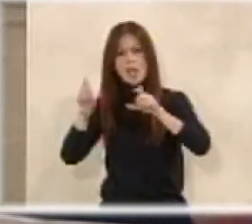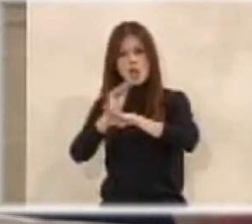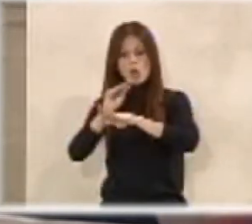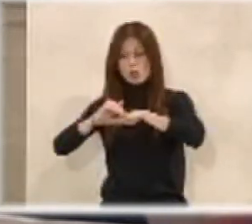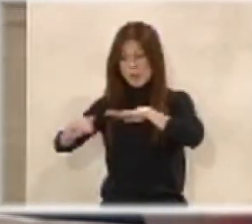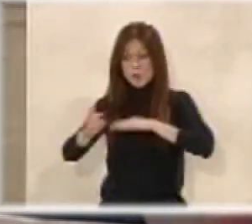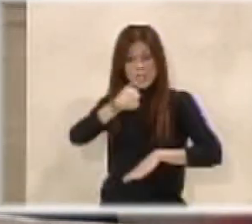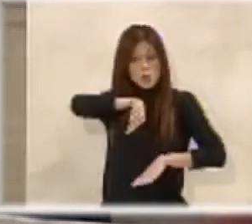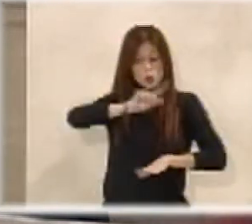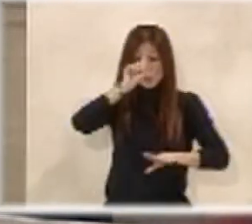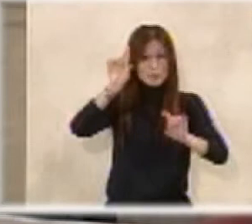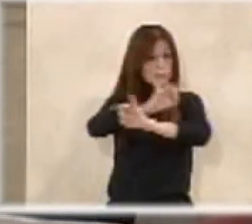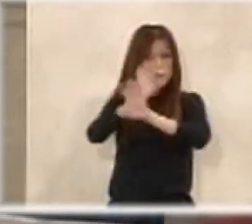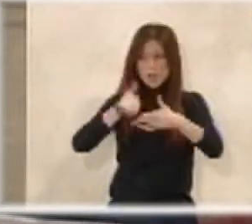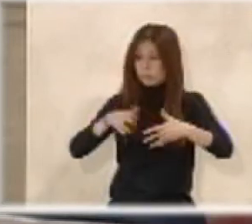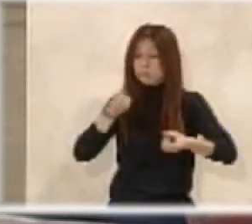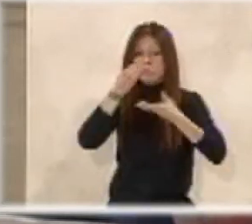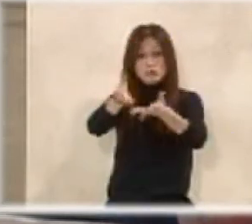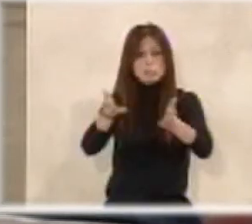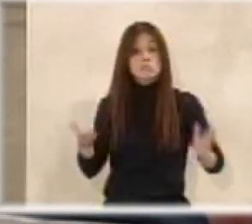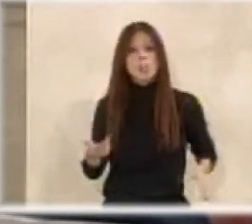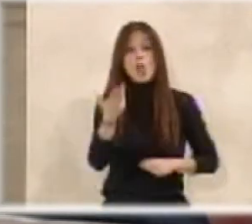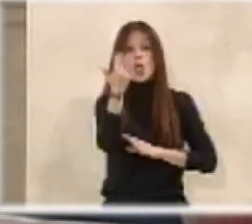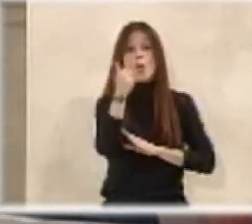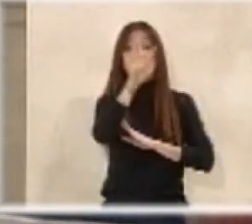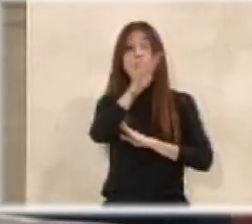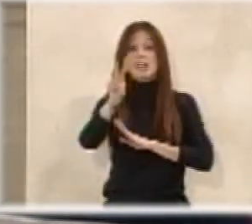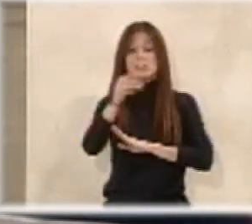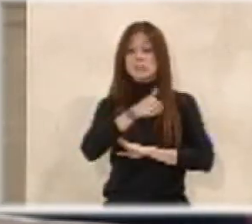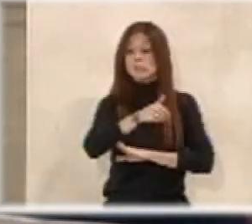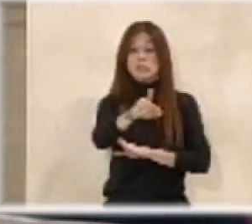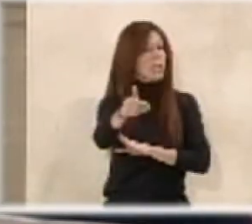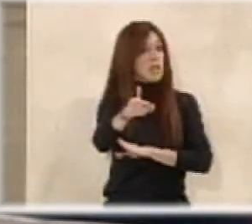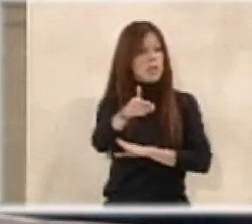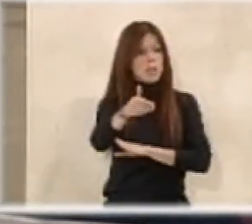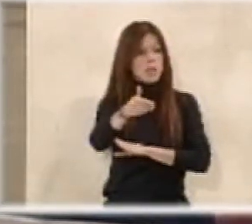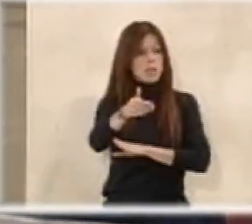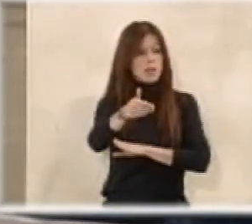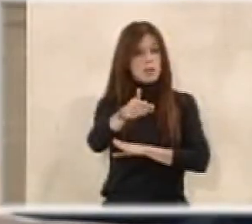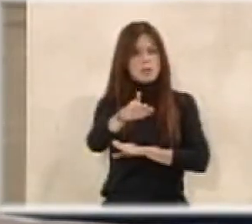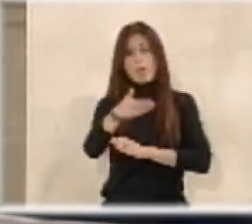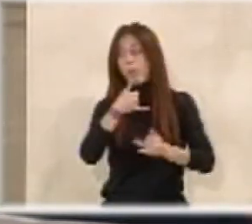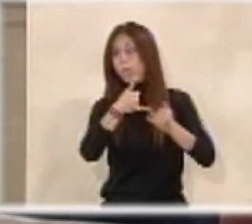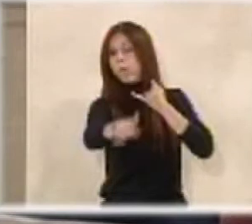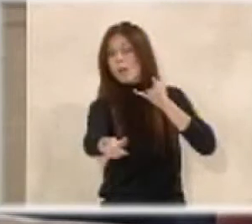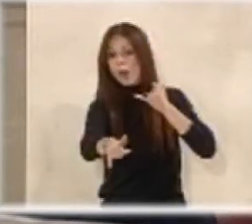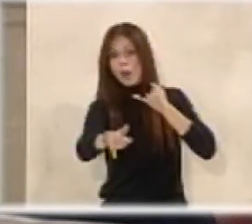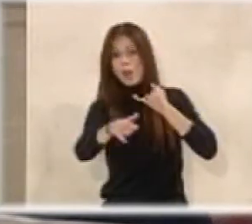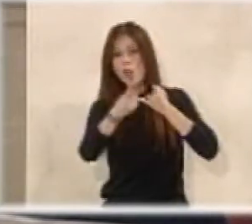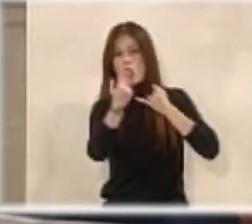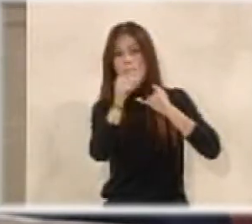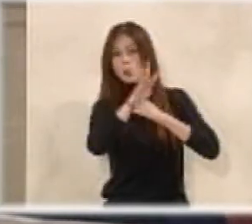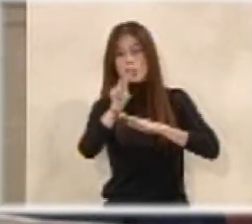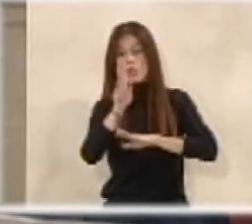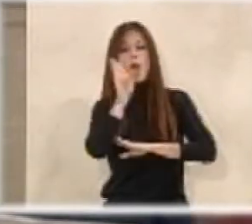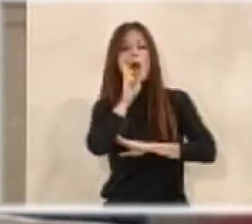aquí somos claros y se lo hemos transmitido. El 2042 no debe ser la finalización de la entidad, se lo decía el